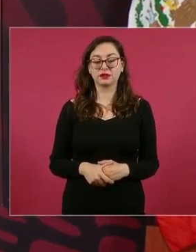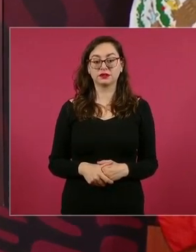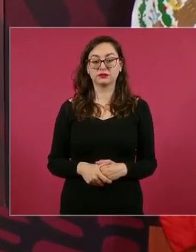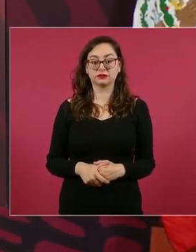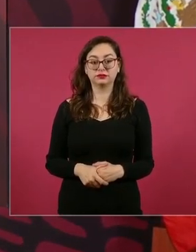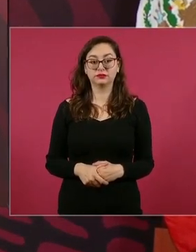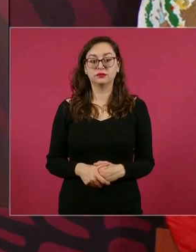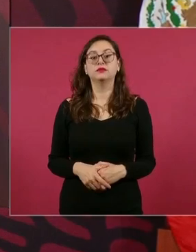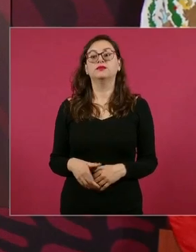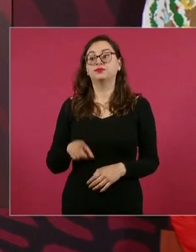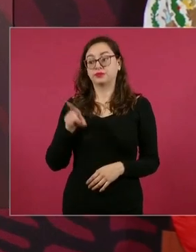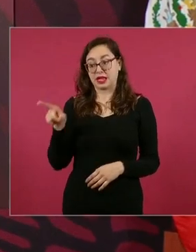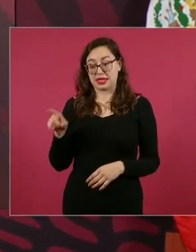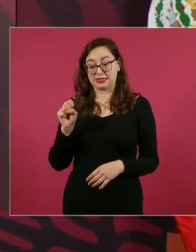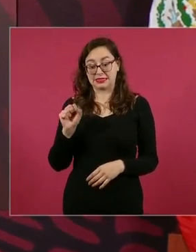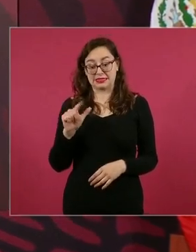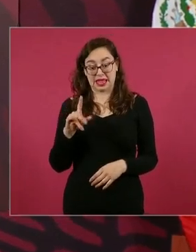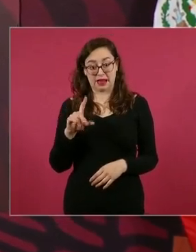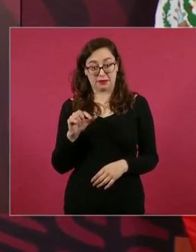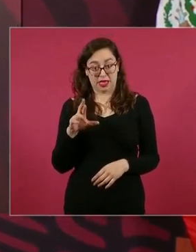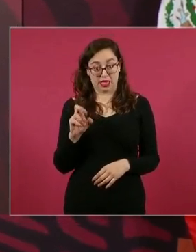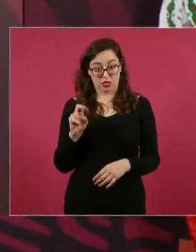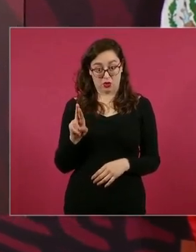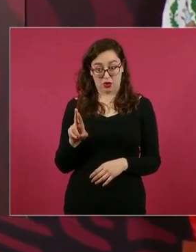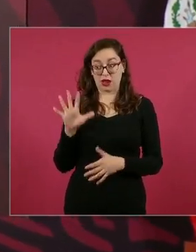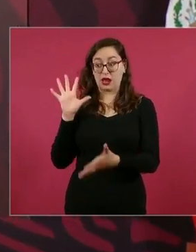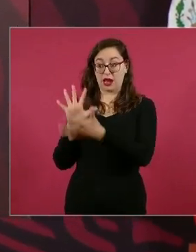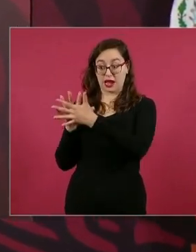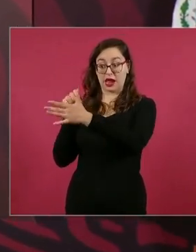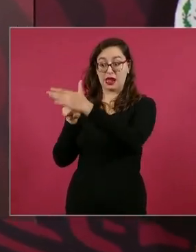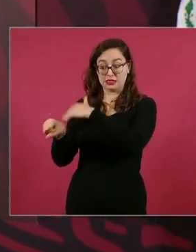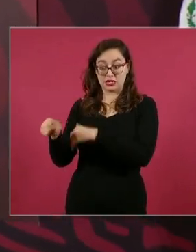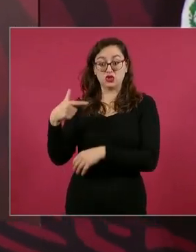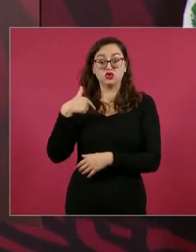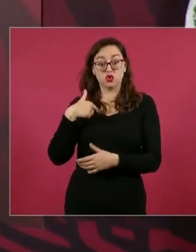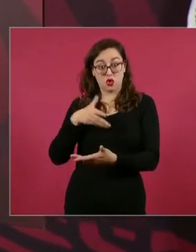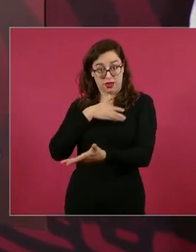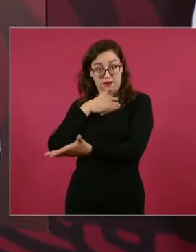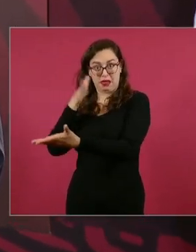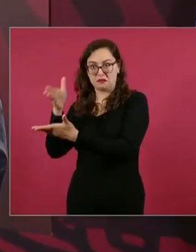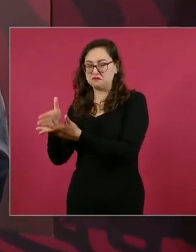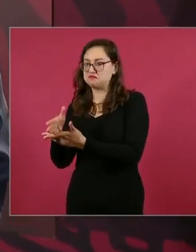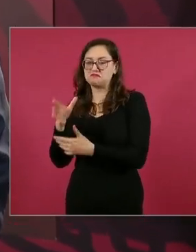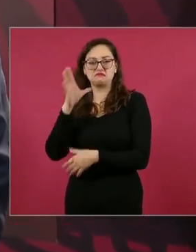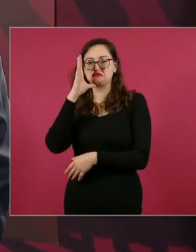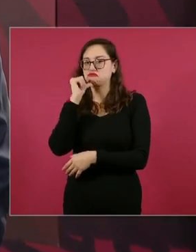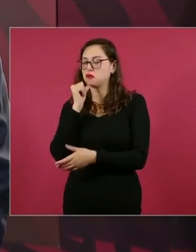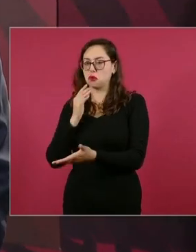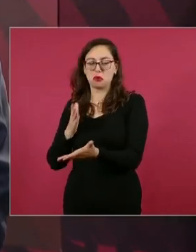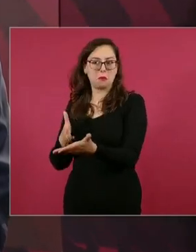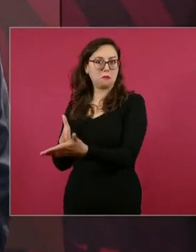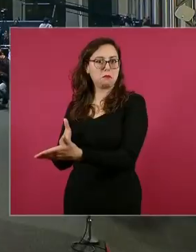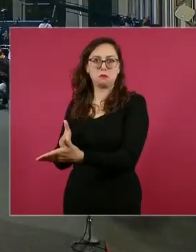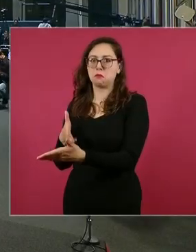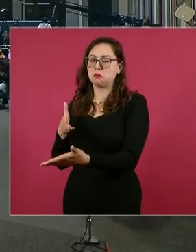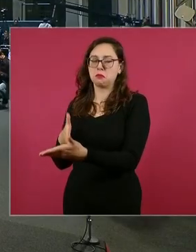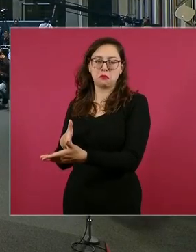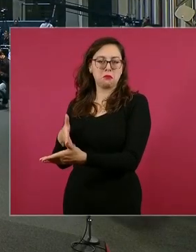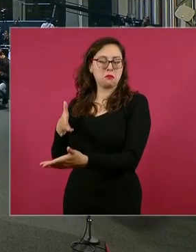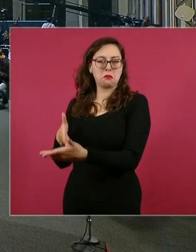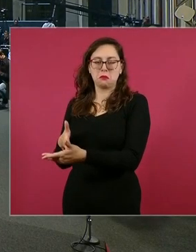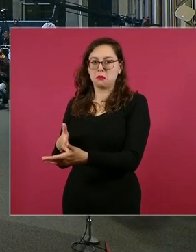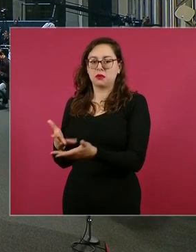bloquearon todas las entradas Entonces lo conozco muy bien Se acuerda mucho de usted Por